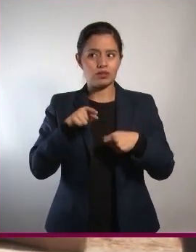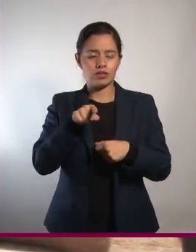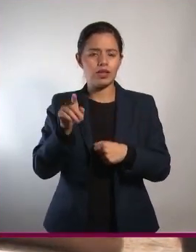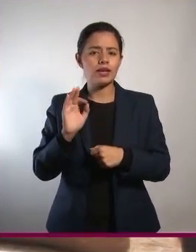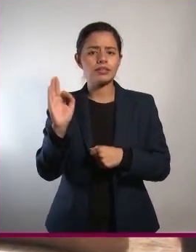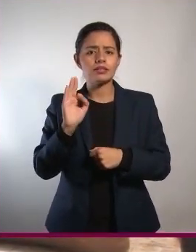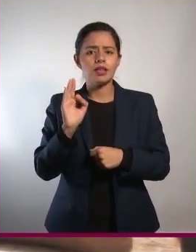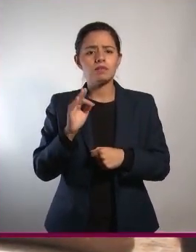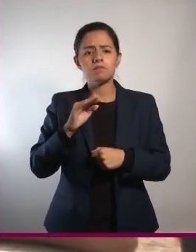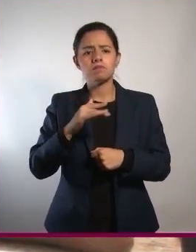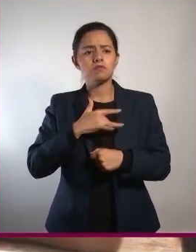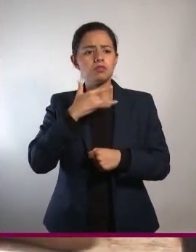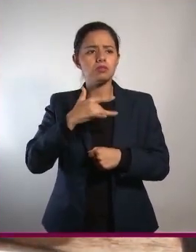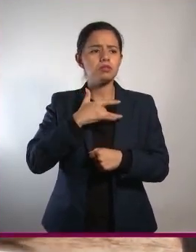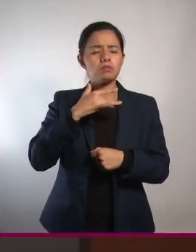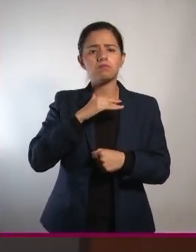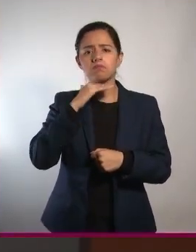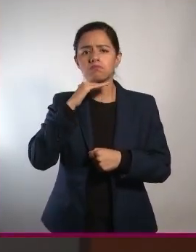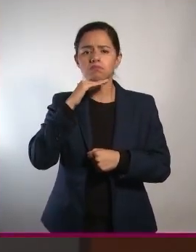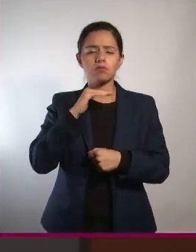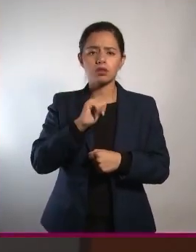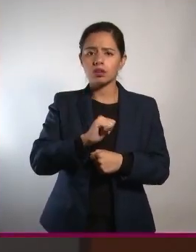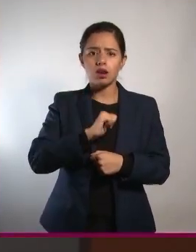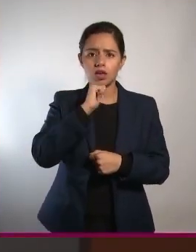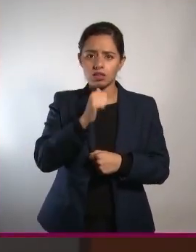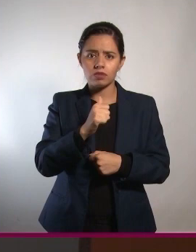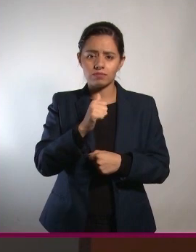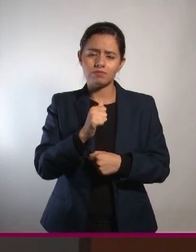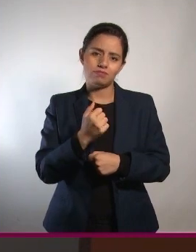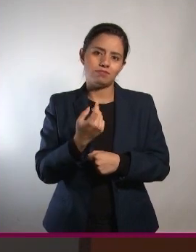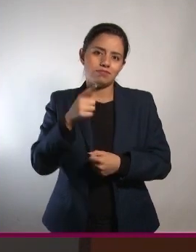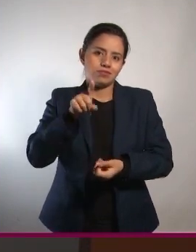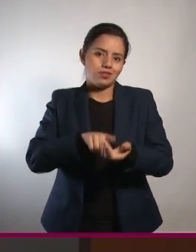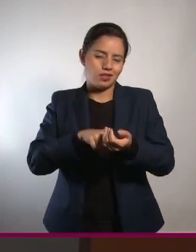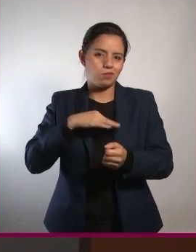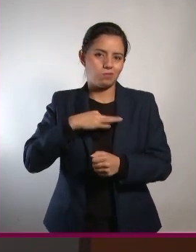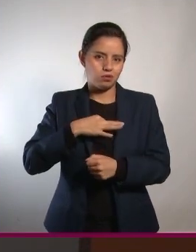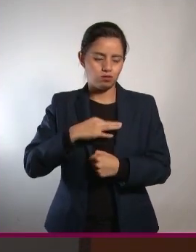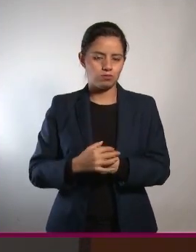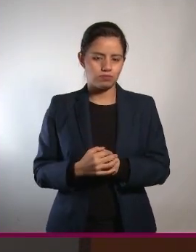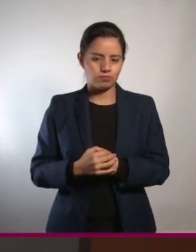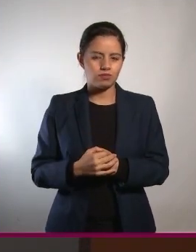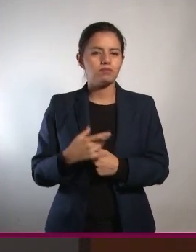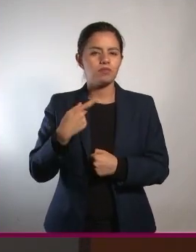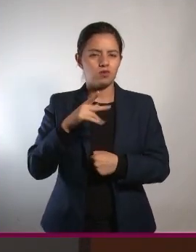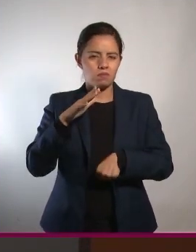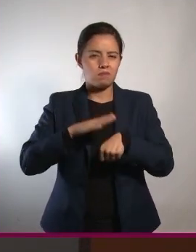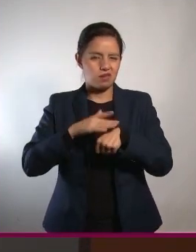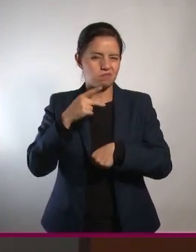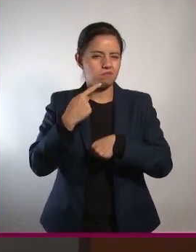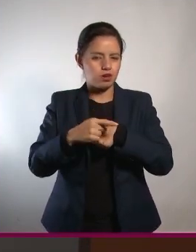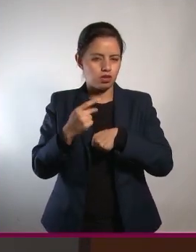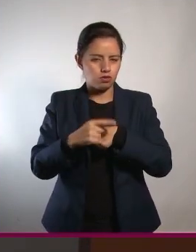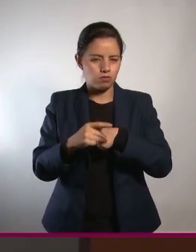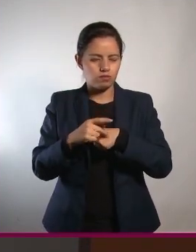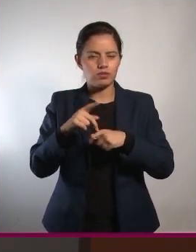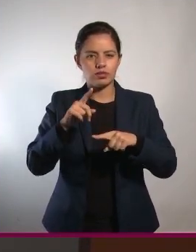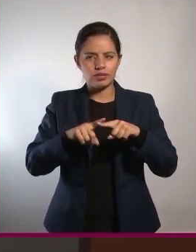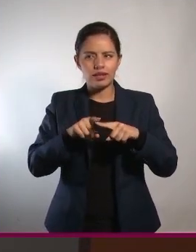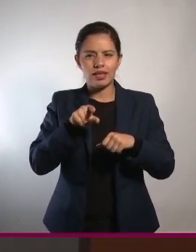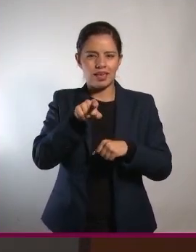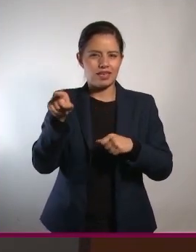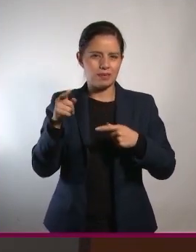y que tienen enfermedades leves. Son especialmente vulnerables los grupos que tienen condiciones sociales